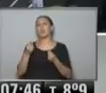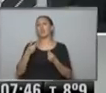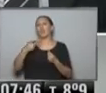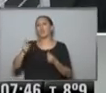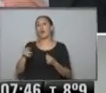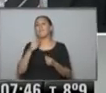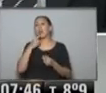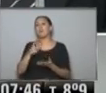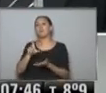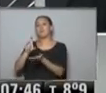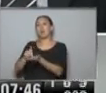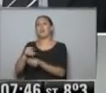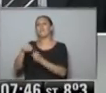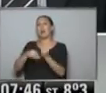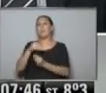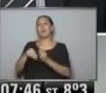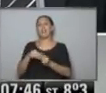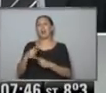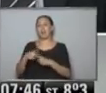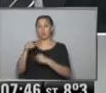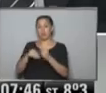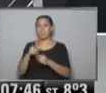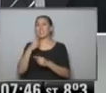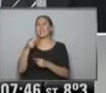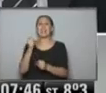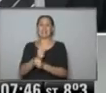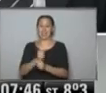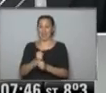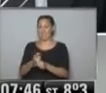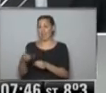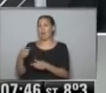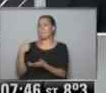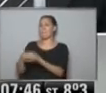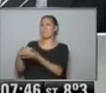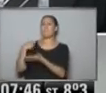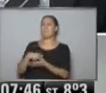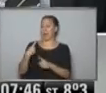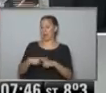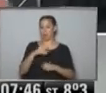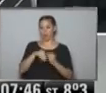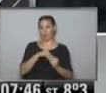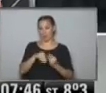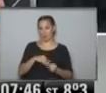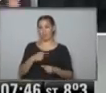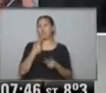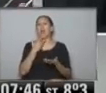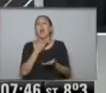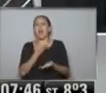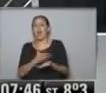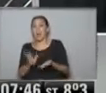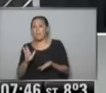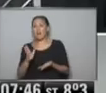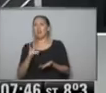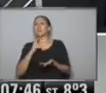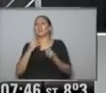asignación familiar esto es la que eh reciben aquellos trabajadores en relación de dependencia aparte de todo esto